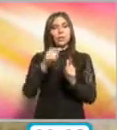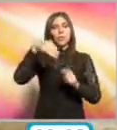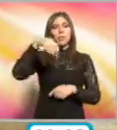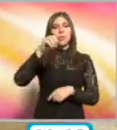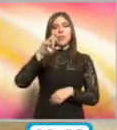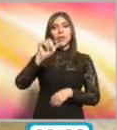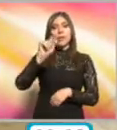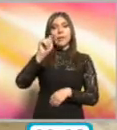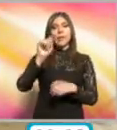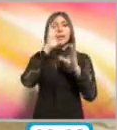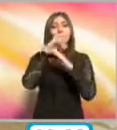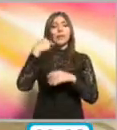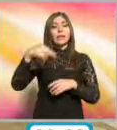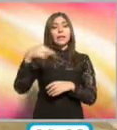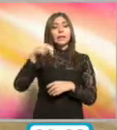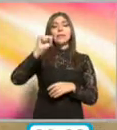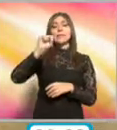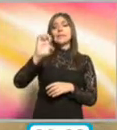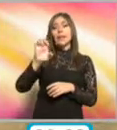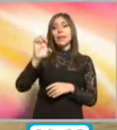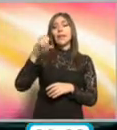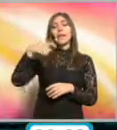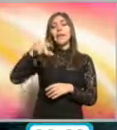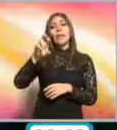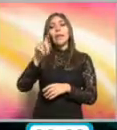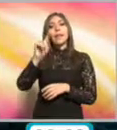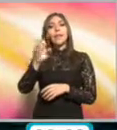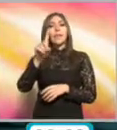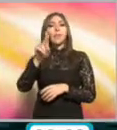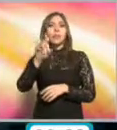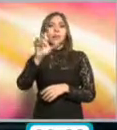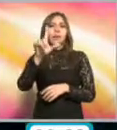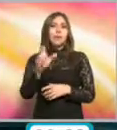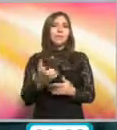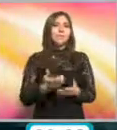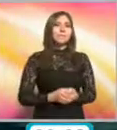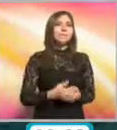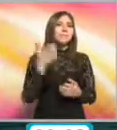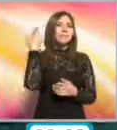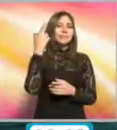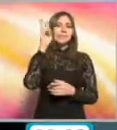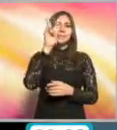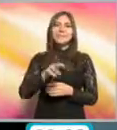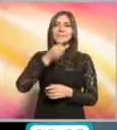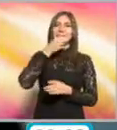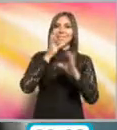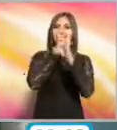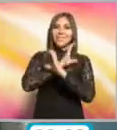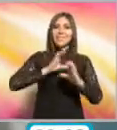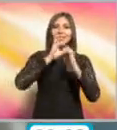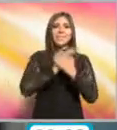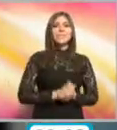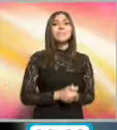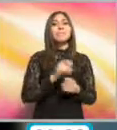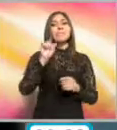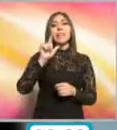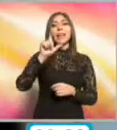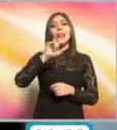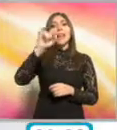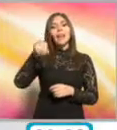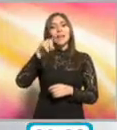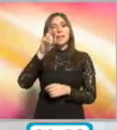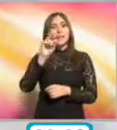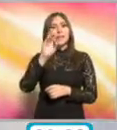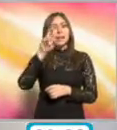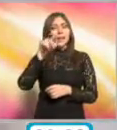se titula Sé que te duele. Qué rico ese tema. Alejandro Fernández, definitivamente, pues